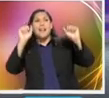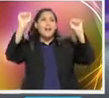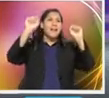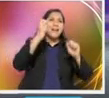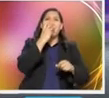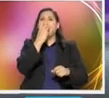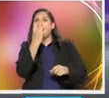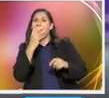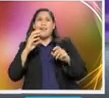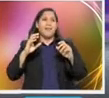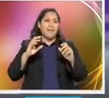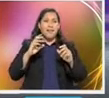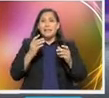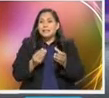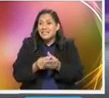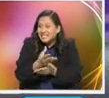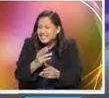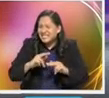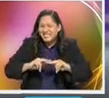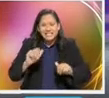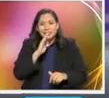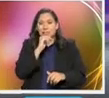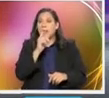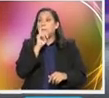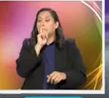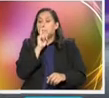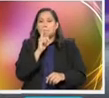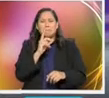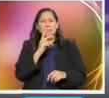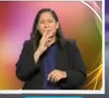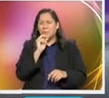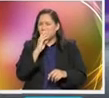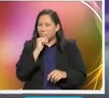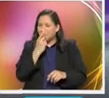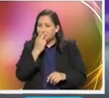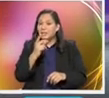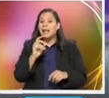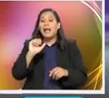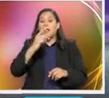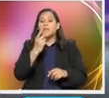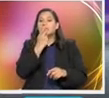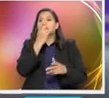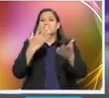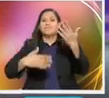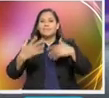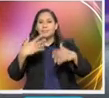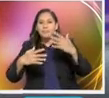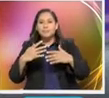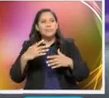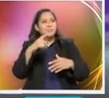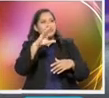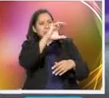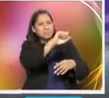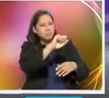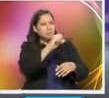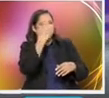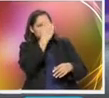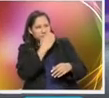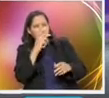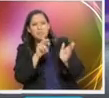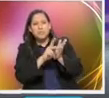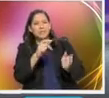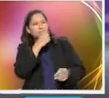despertaban, que ya no podían salir a ningún lado, ya no podían decir nada sin que eso que dijeran fuera sujeto de escrutinio, la